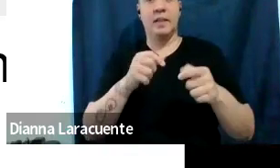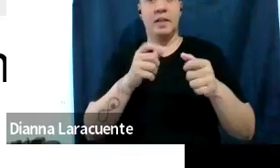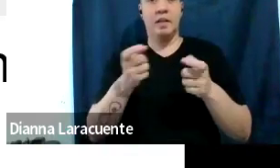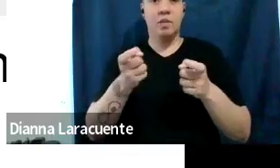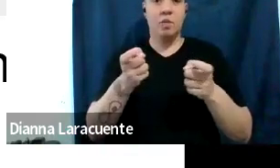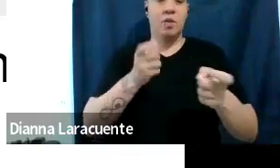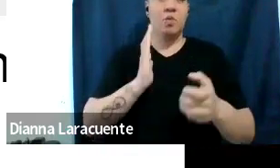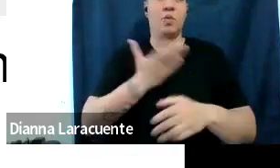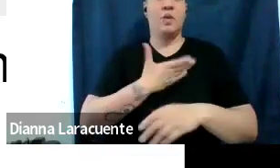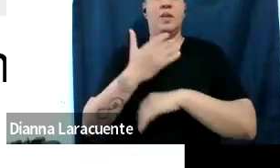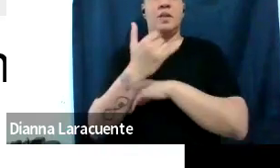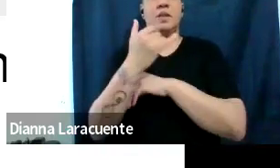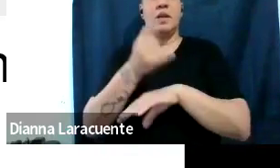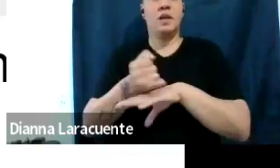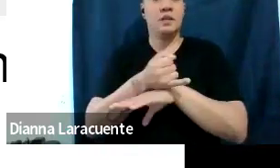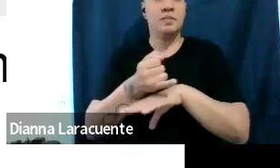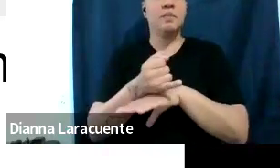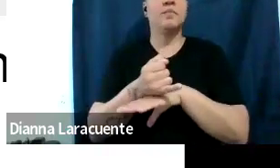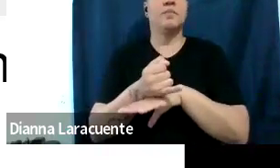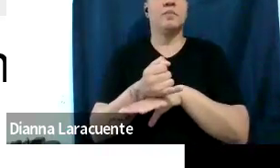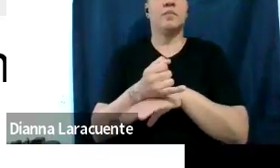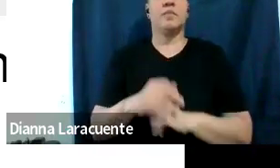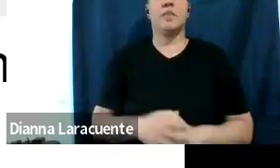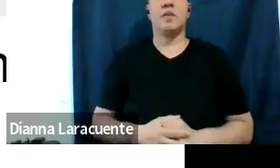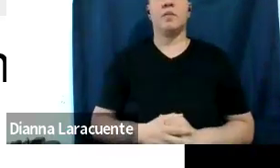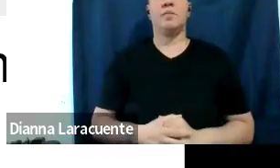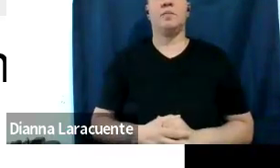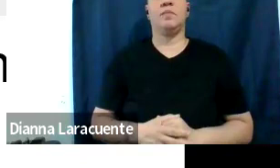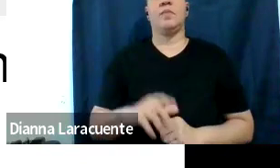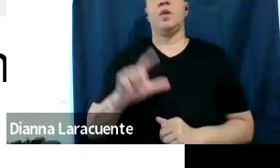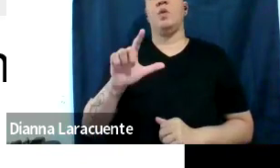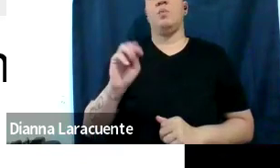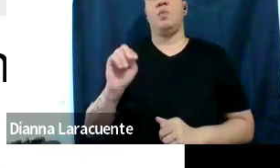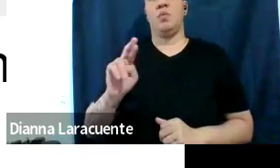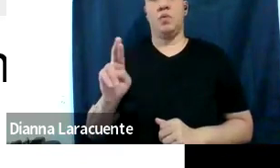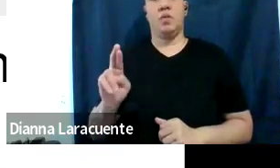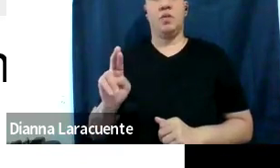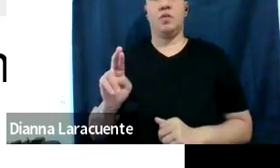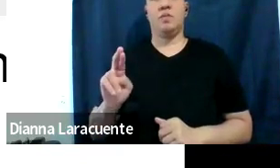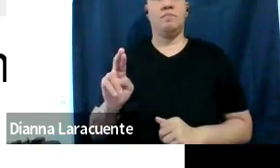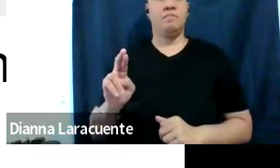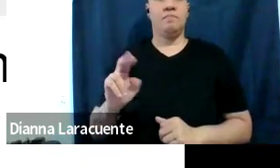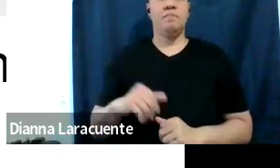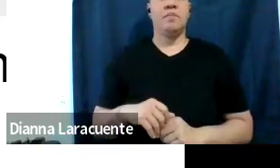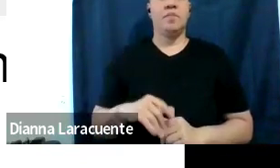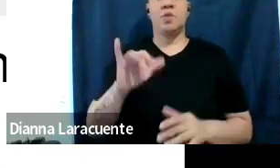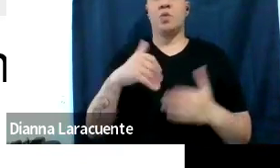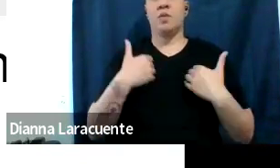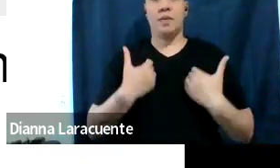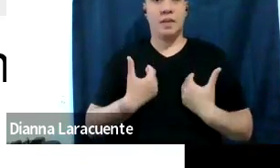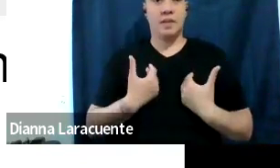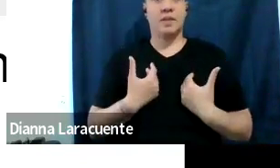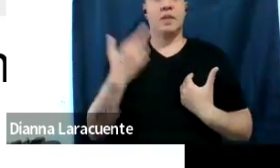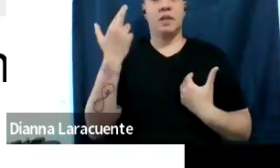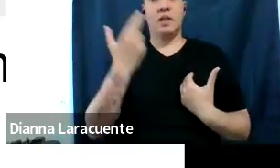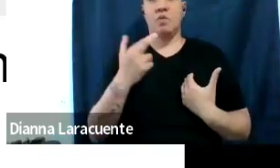de ser los árboles en nuestra propia casa. Muñoz Rivera no se va a cantar y por eso escribió